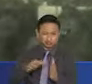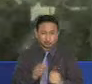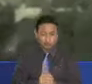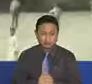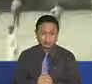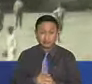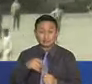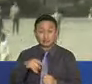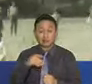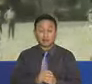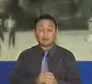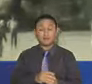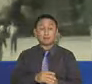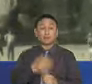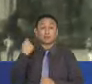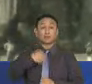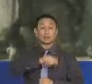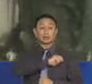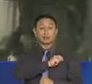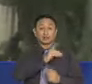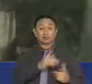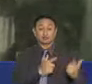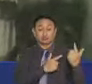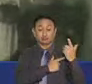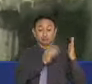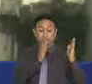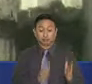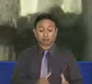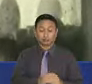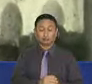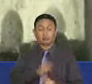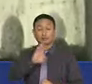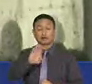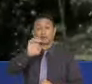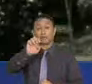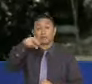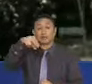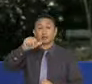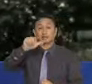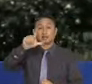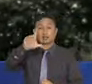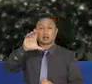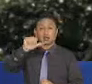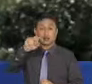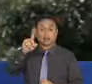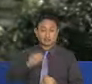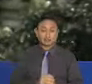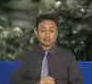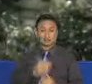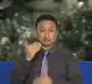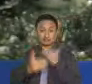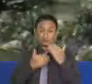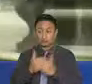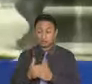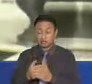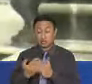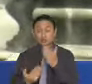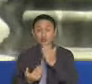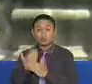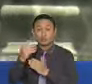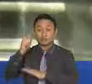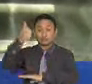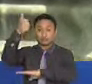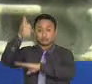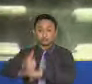merodeando en alcázar Buscando tesoros y se va al quince y luego establece como una nueva posibilidad de